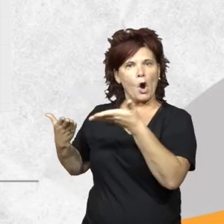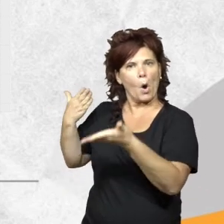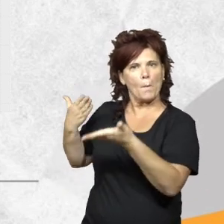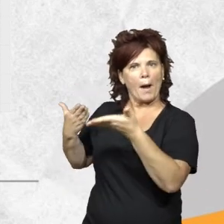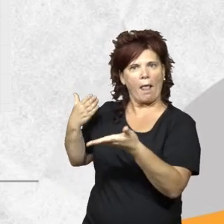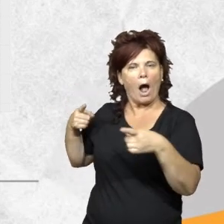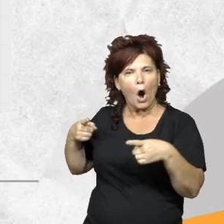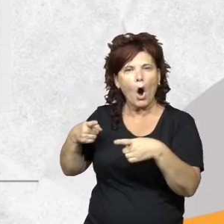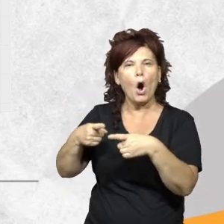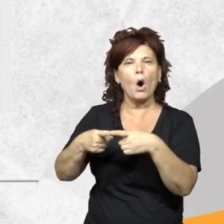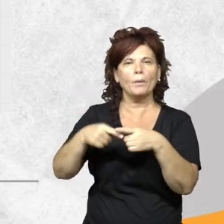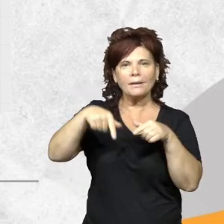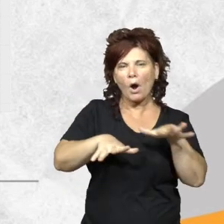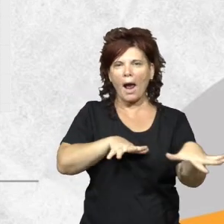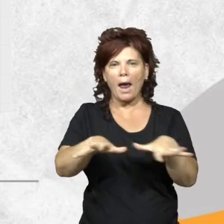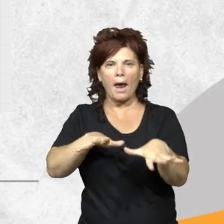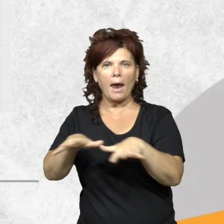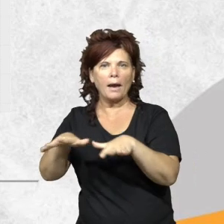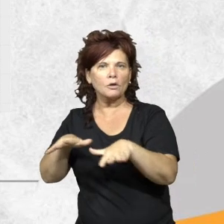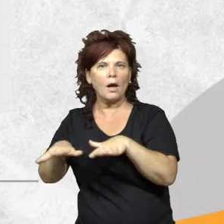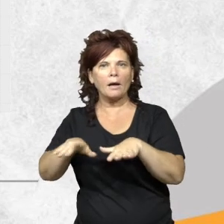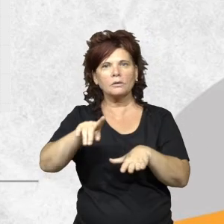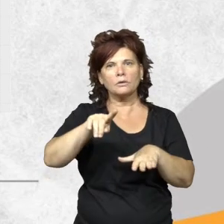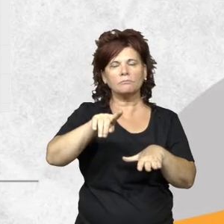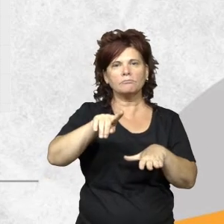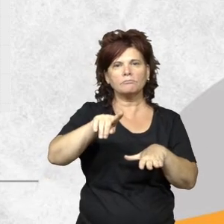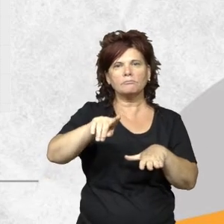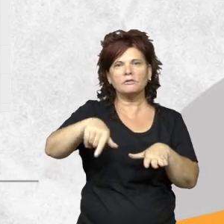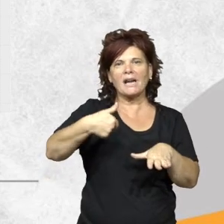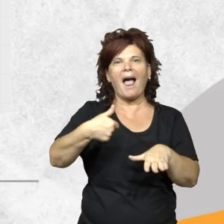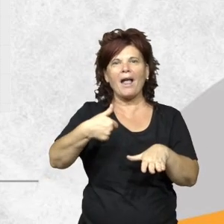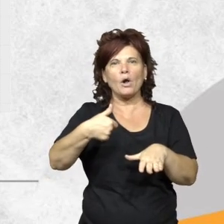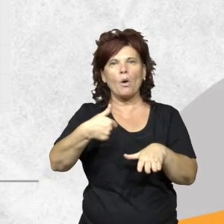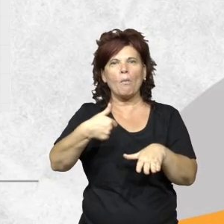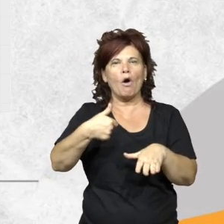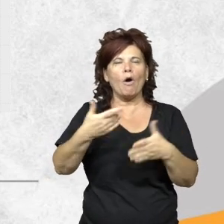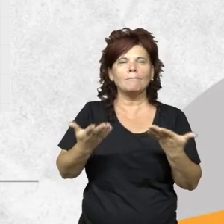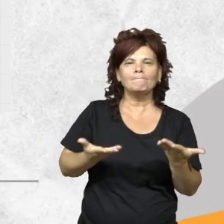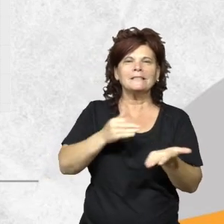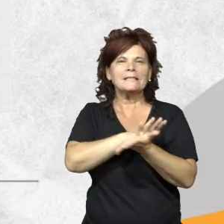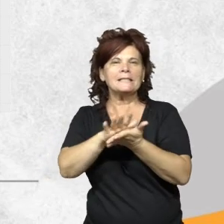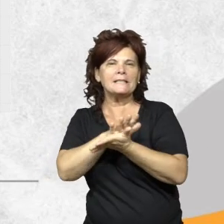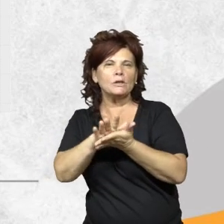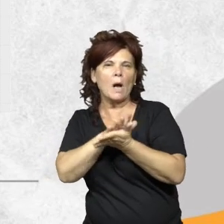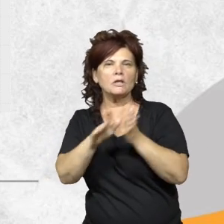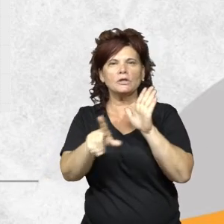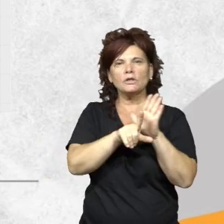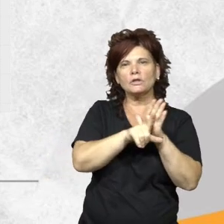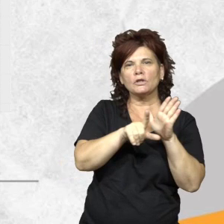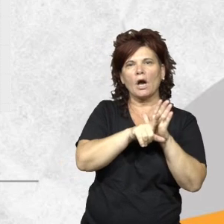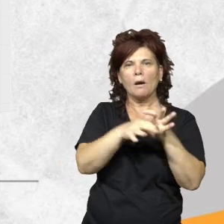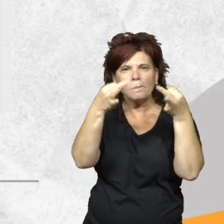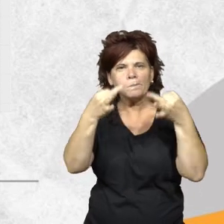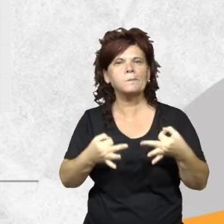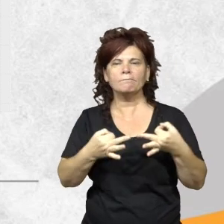la conclusión de que este tipo de actos no generan derechos adquiridos, no generan situaciones jurídicas